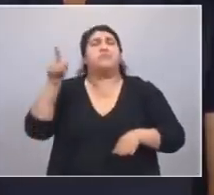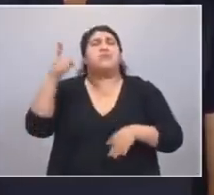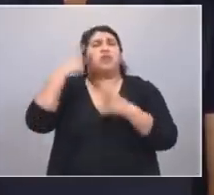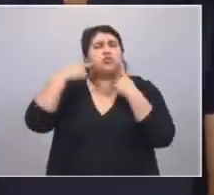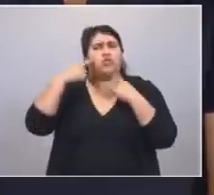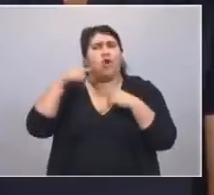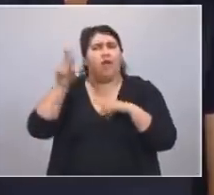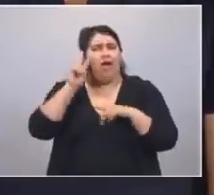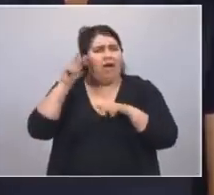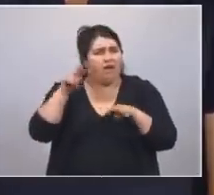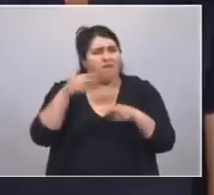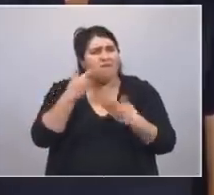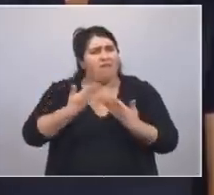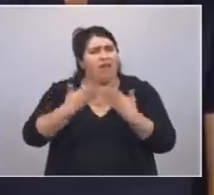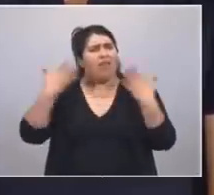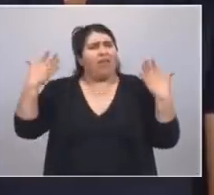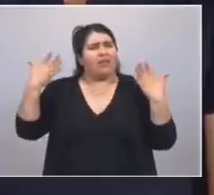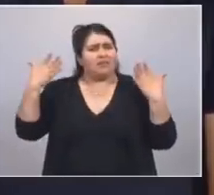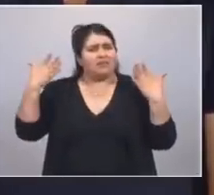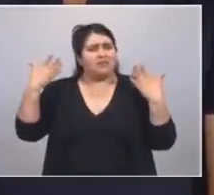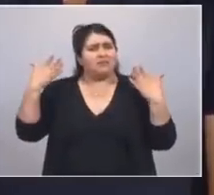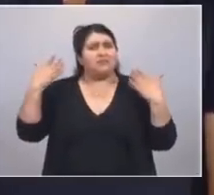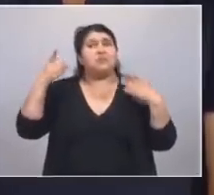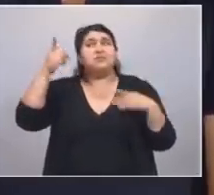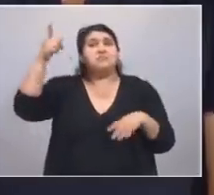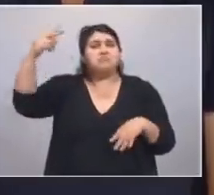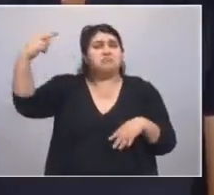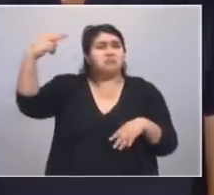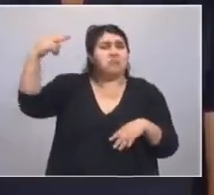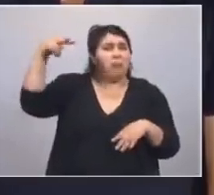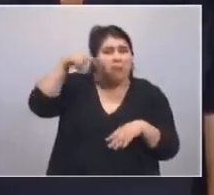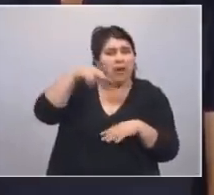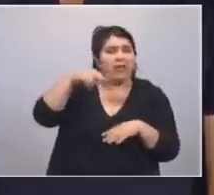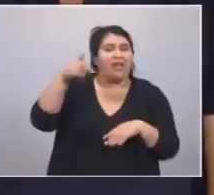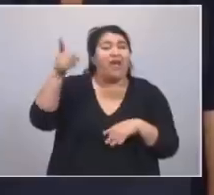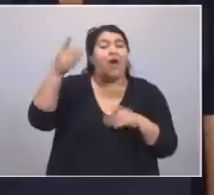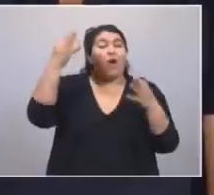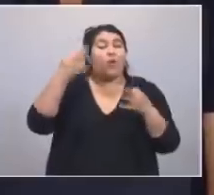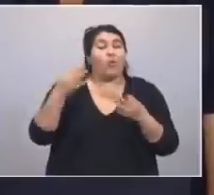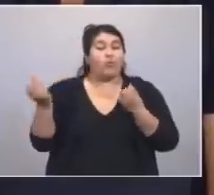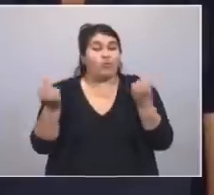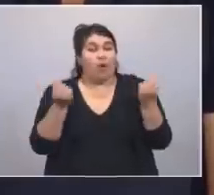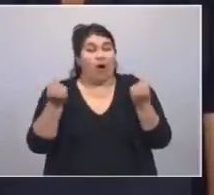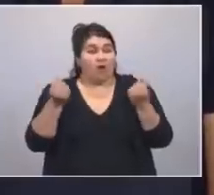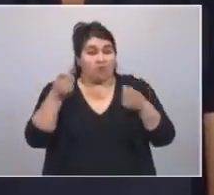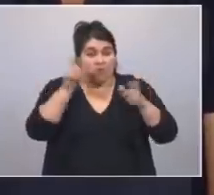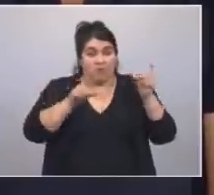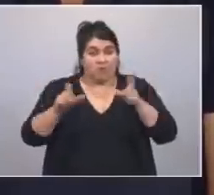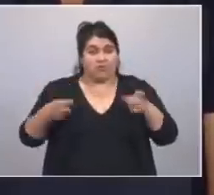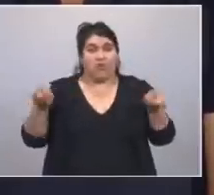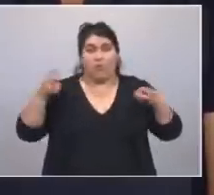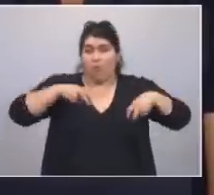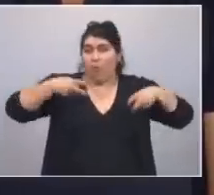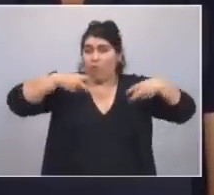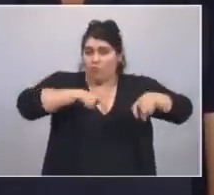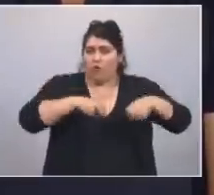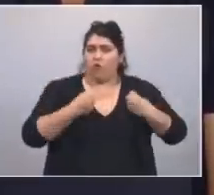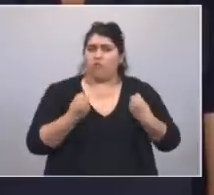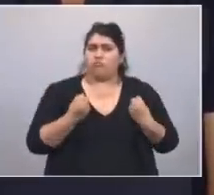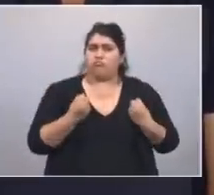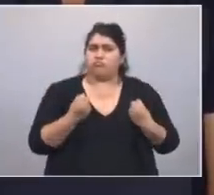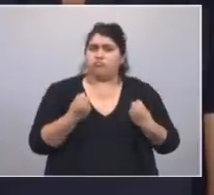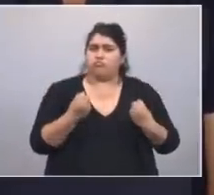de felicidad porque veía cuando pasaba la caravana que pasaba